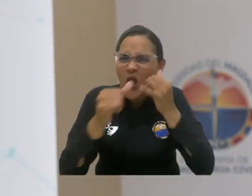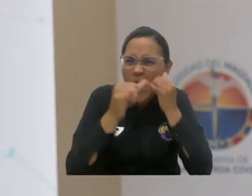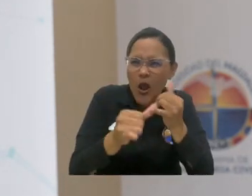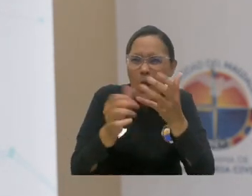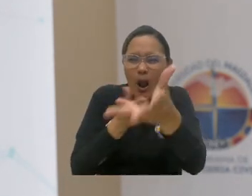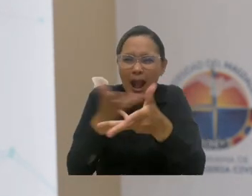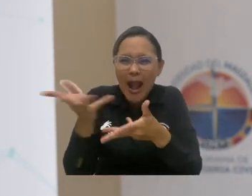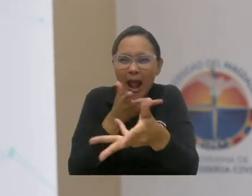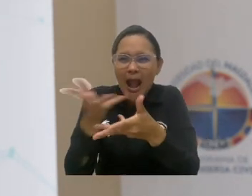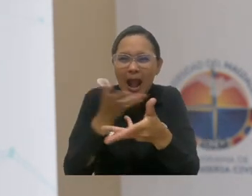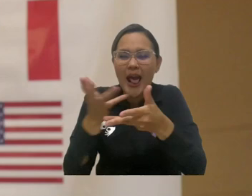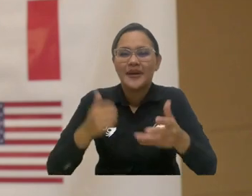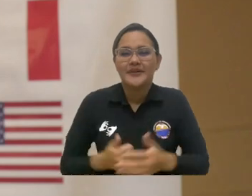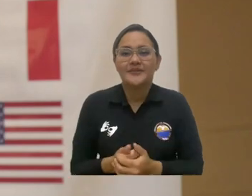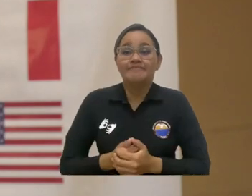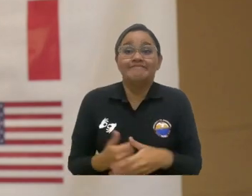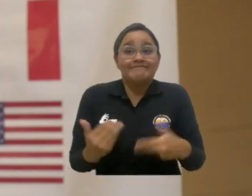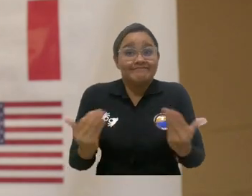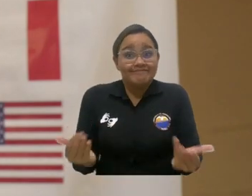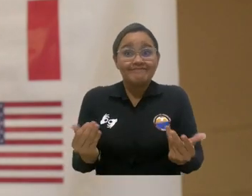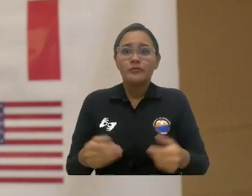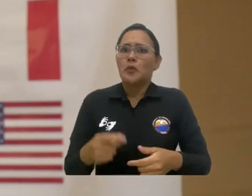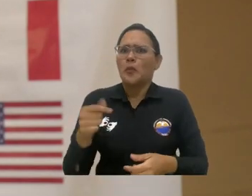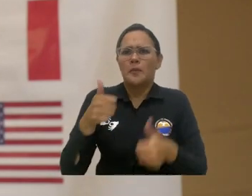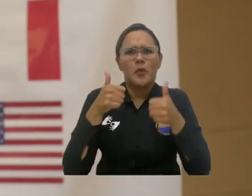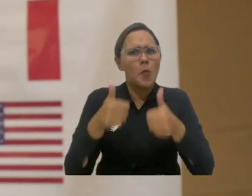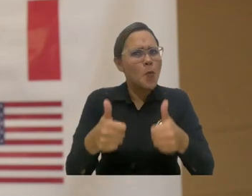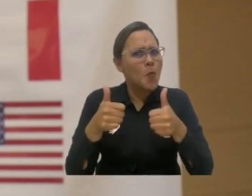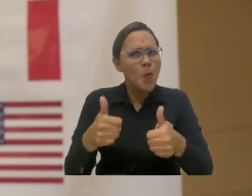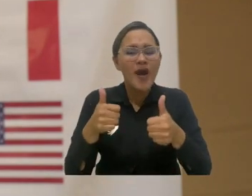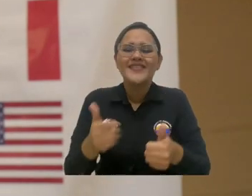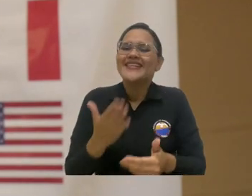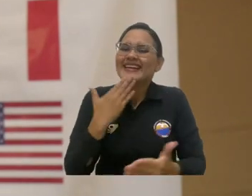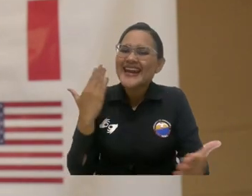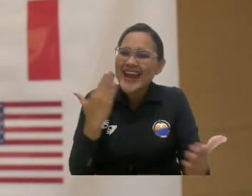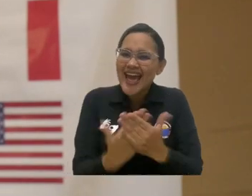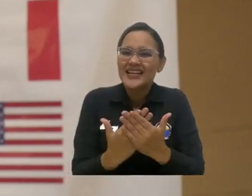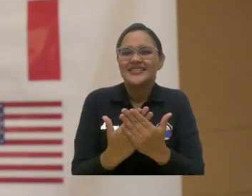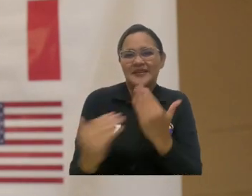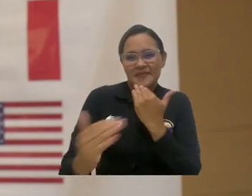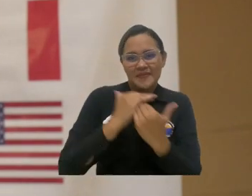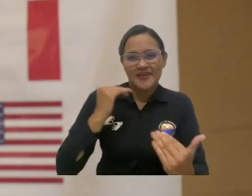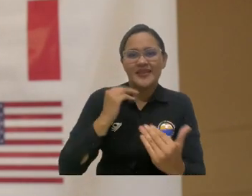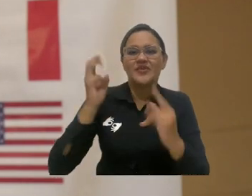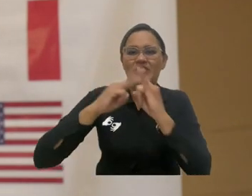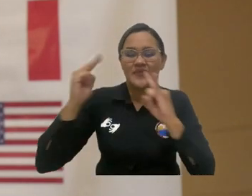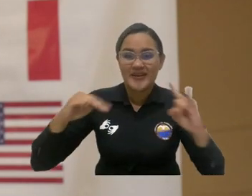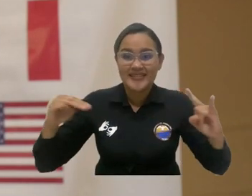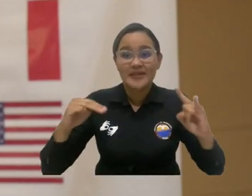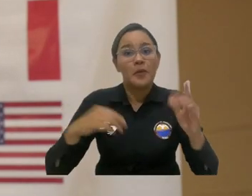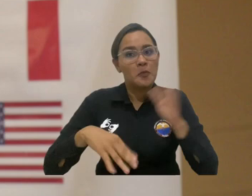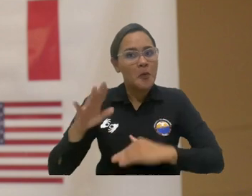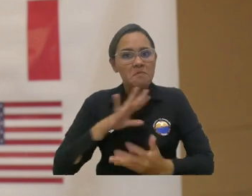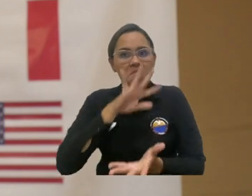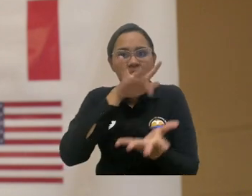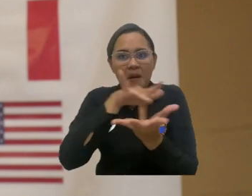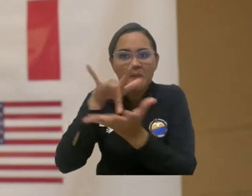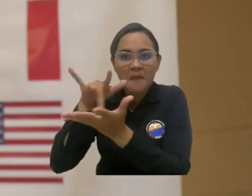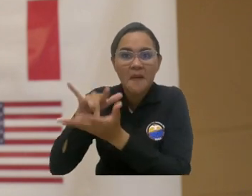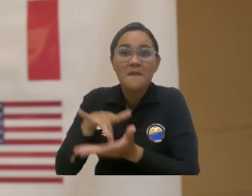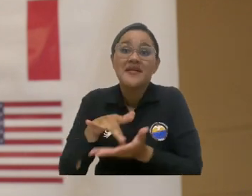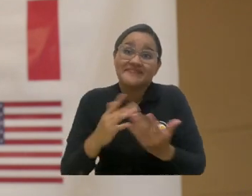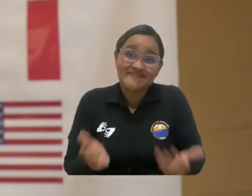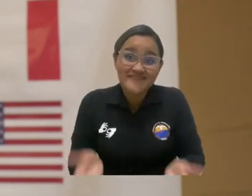con demás ingenieros y compañeros eh tecnocal ingeniería y pues de mi parte agradecemos mucho la invitación de la universidad Eh Pues a